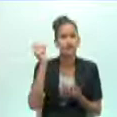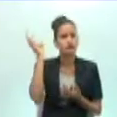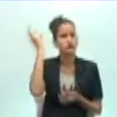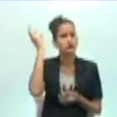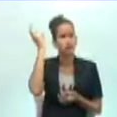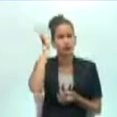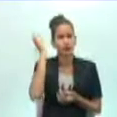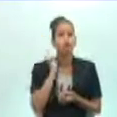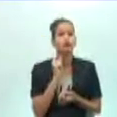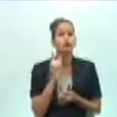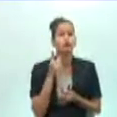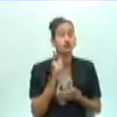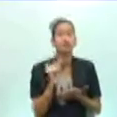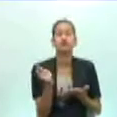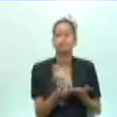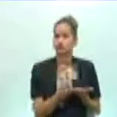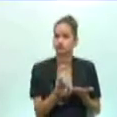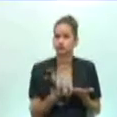anoten. Adelante.